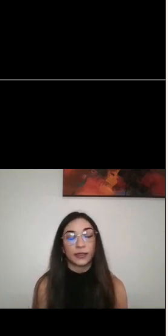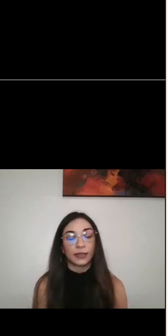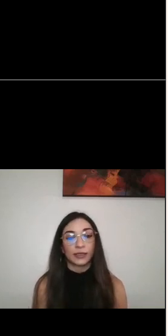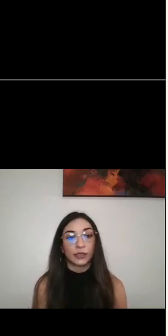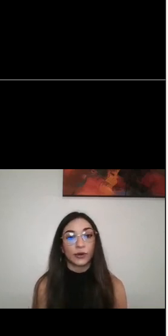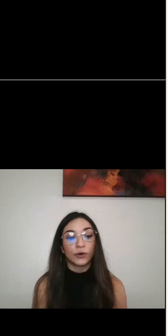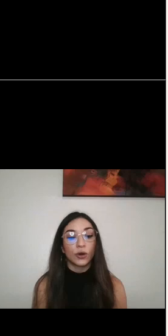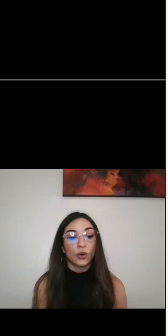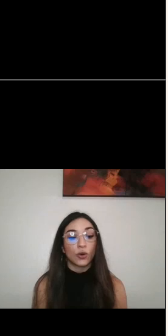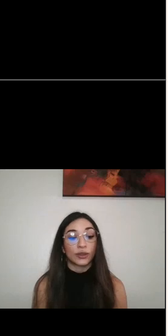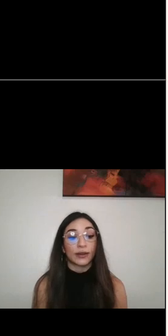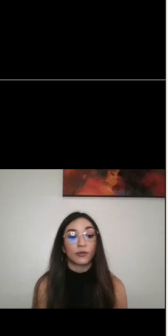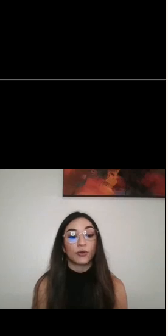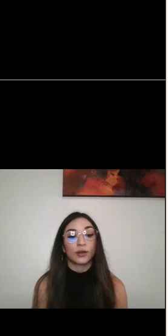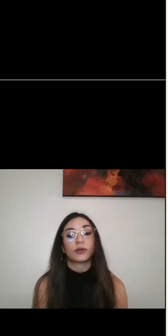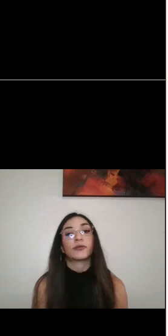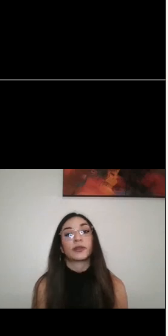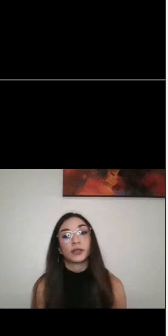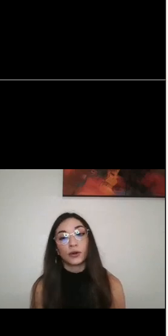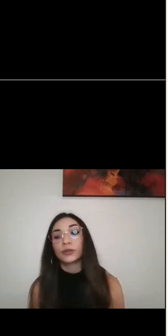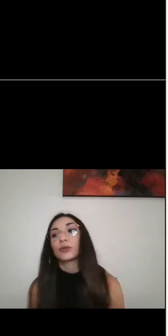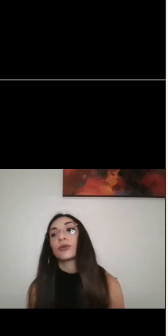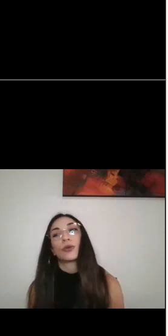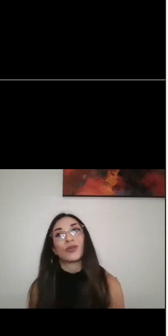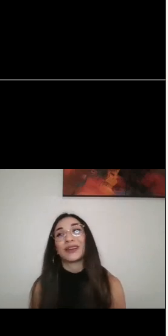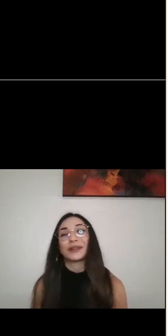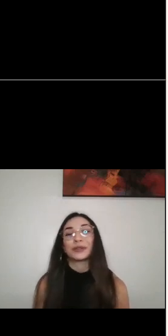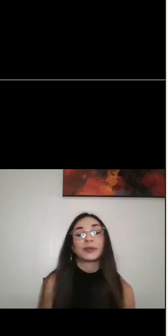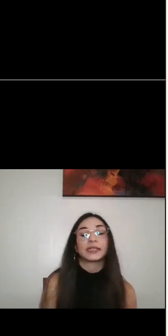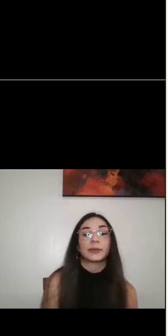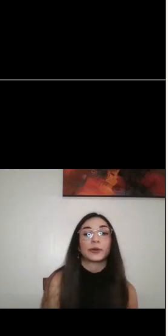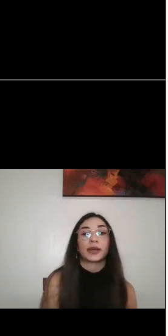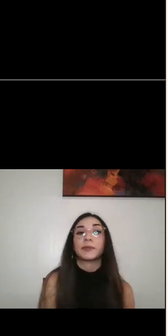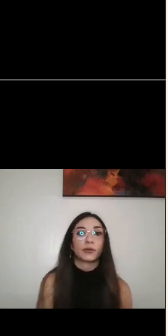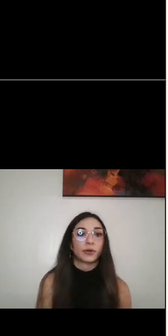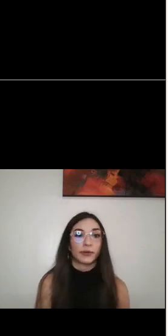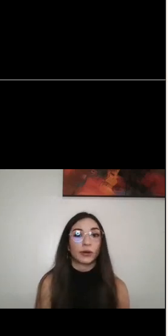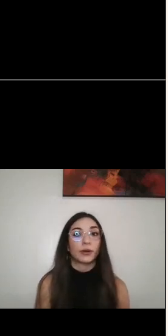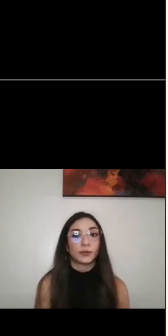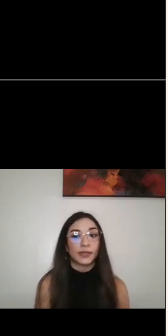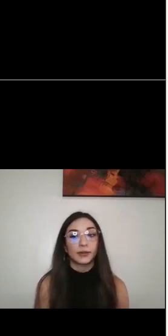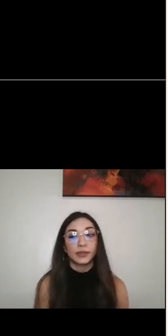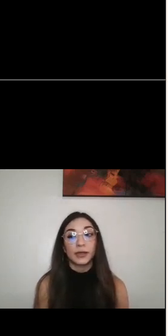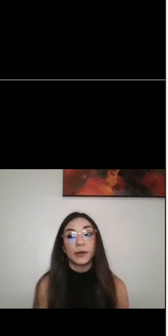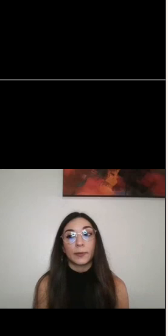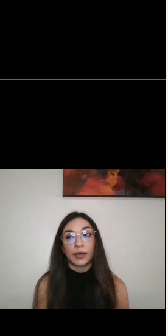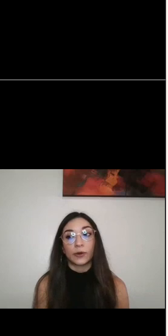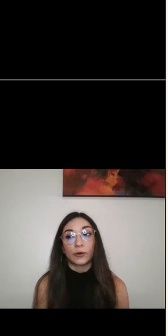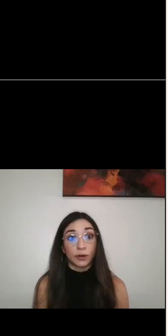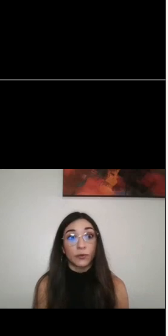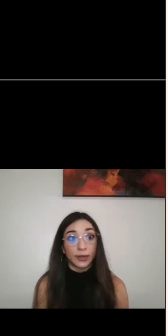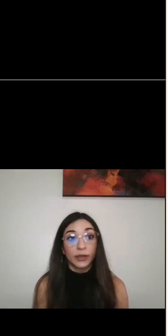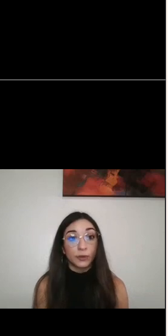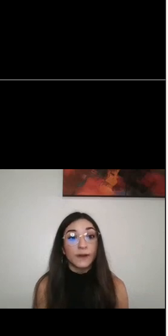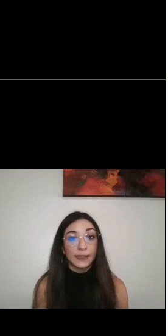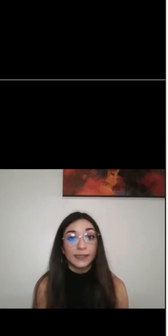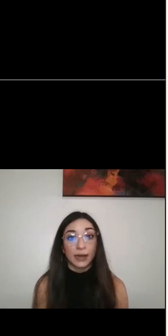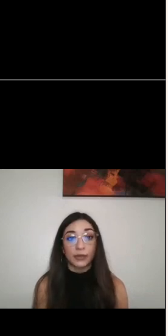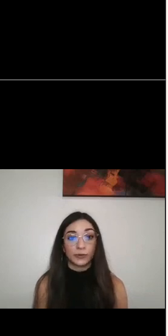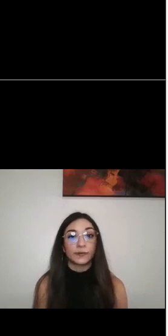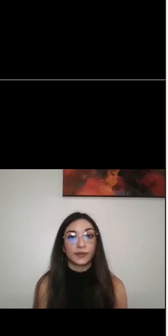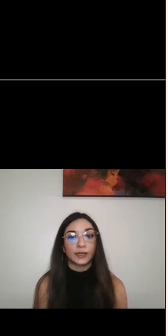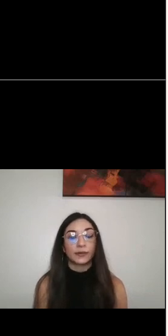alguna alteración o tenga algún cuadro infeccioso o alguna sospecha por ahí, mejor evaluamos antes, pero se recomienda una vez